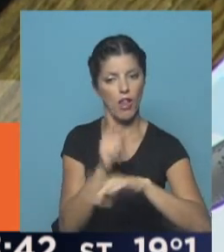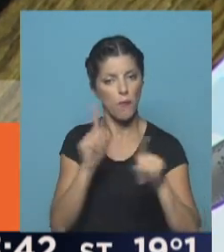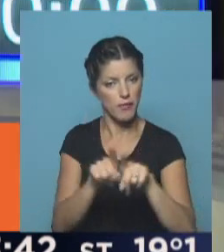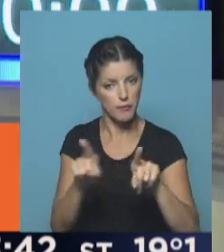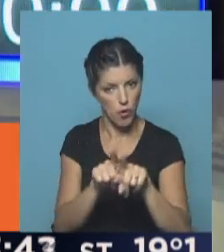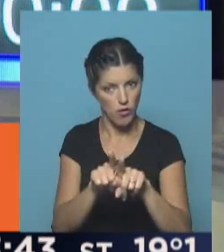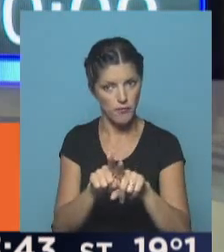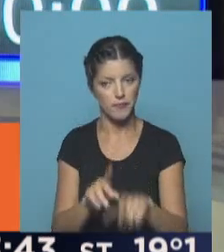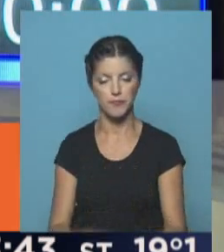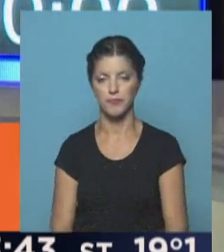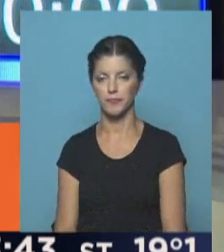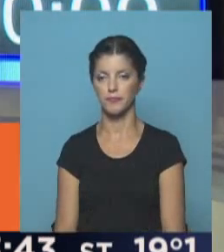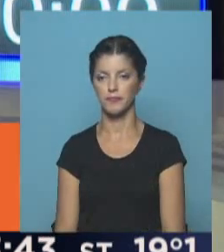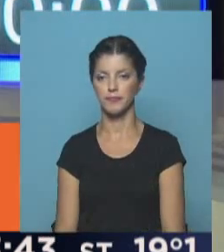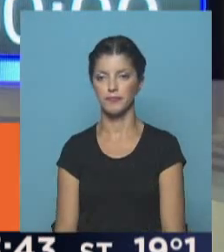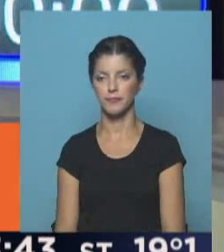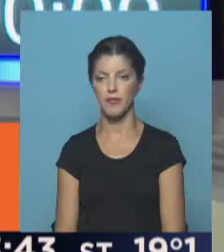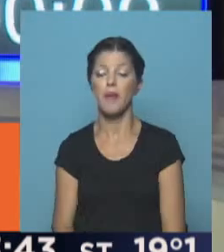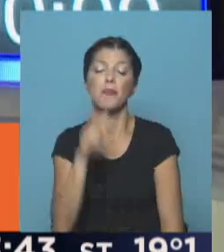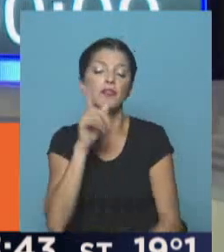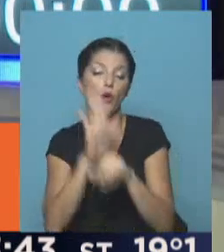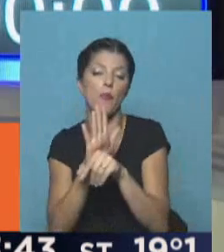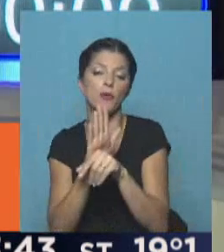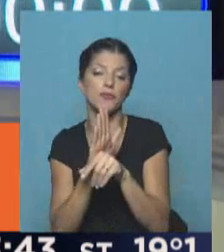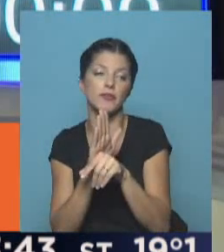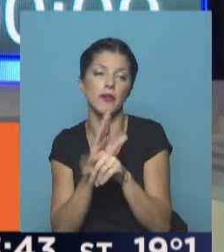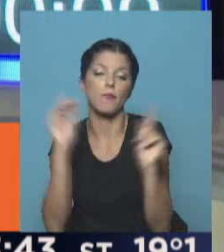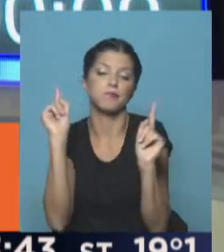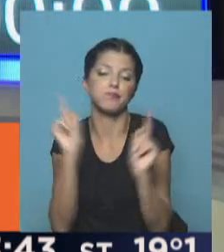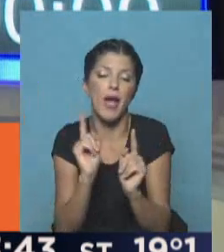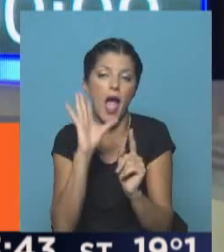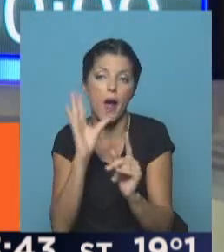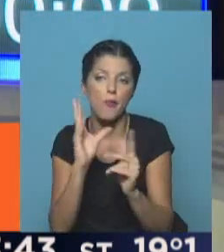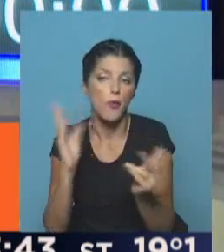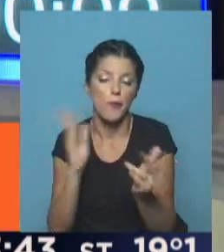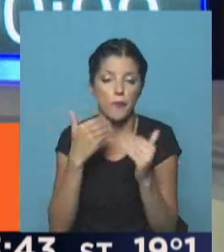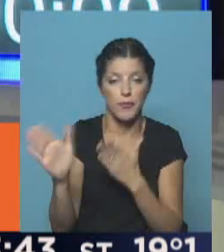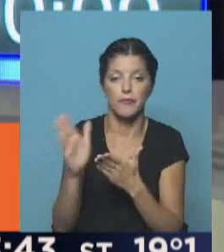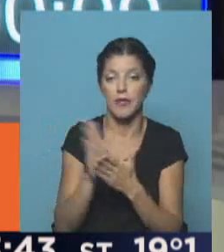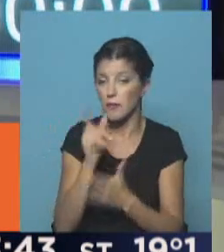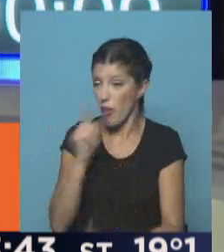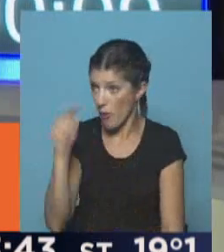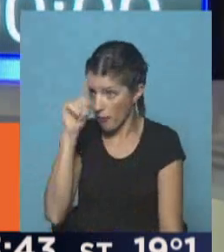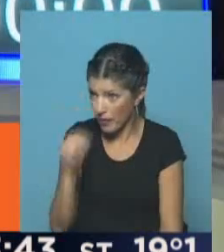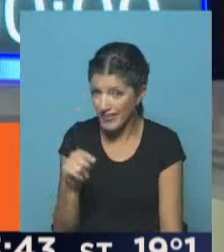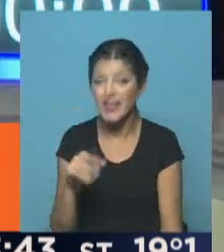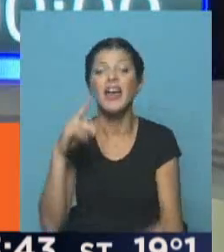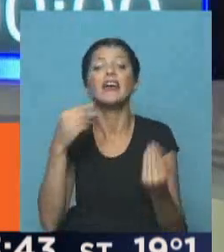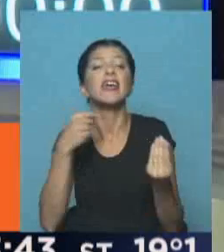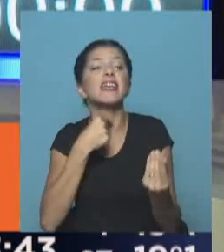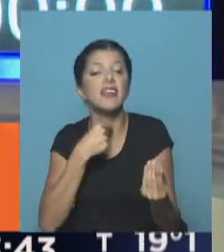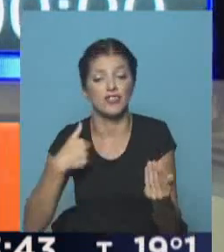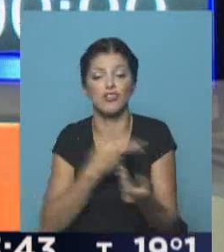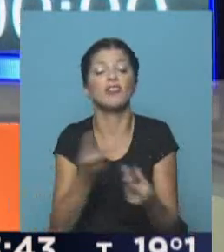un poco me parece de simplificar la cosa a una pregunta en de qué cosa sé que me pasa que la clave de esto qué es lo que quiere esa sociedad